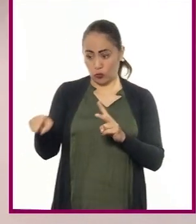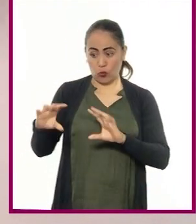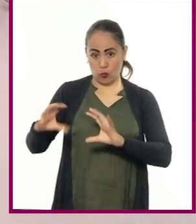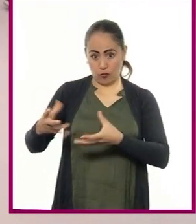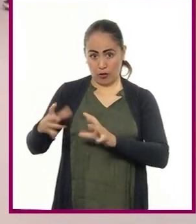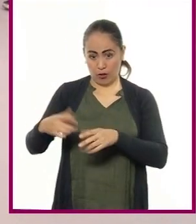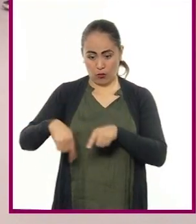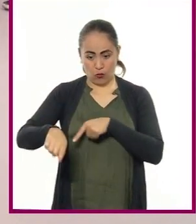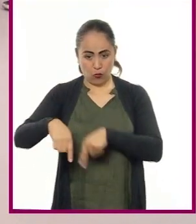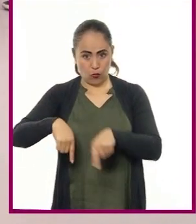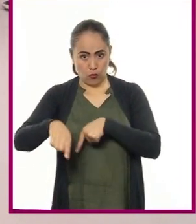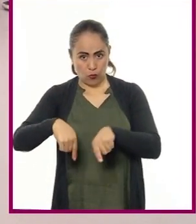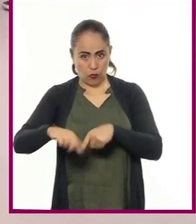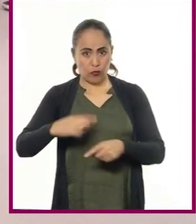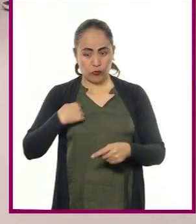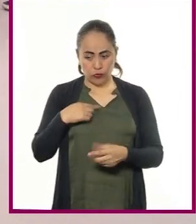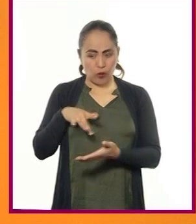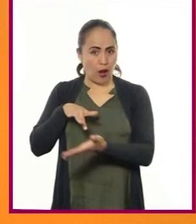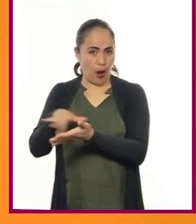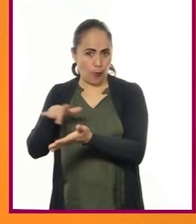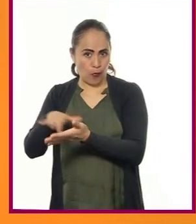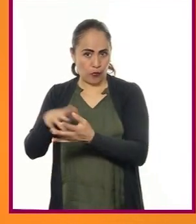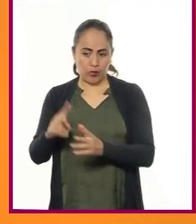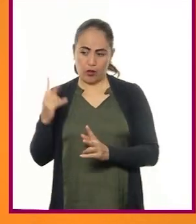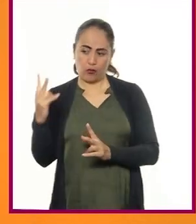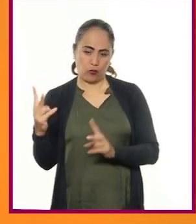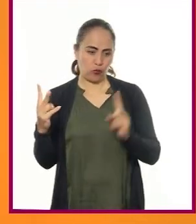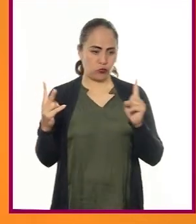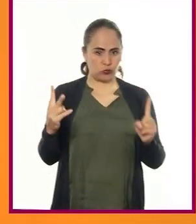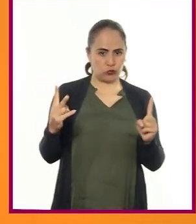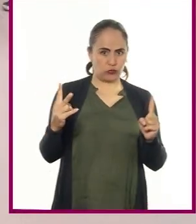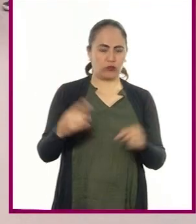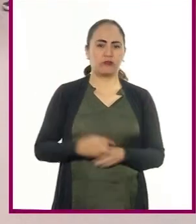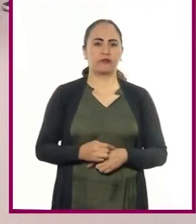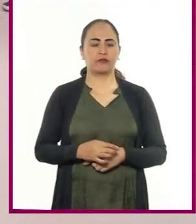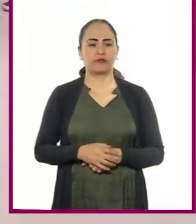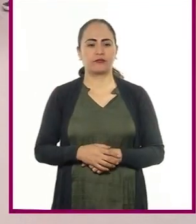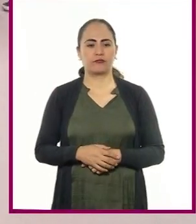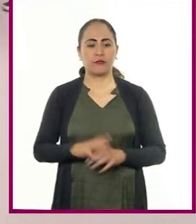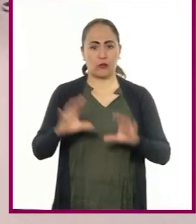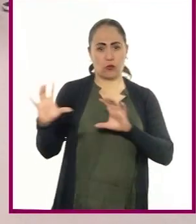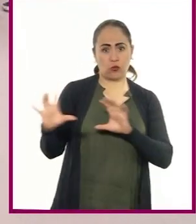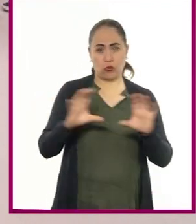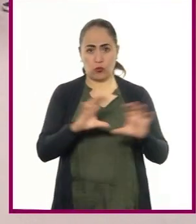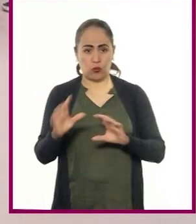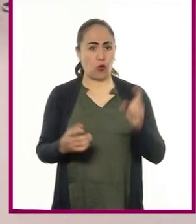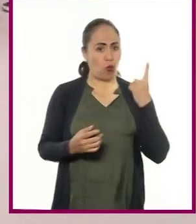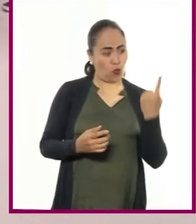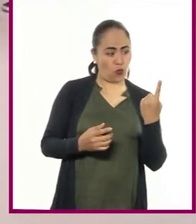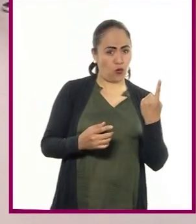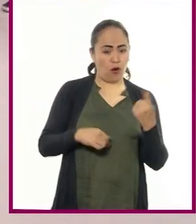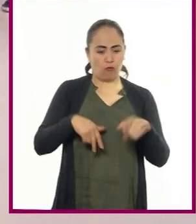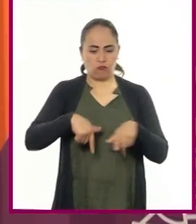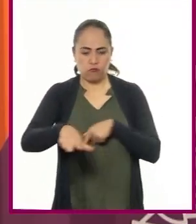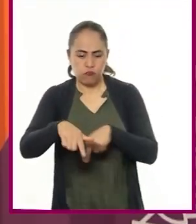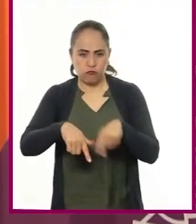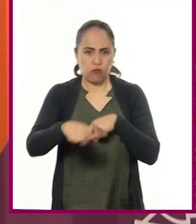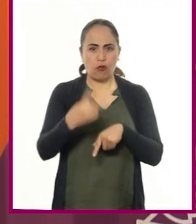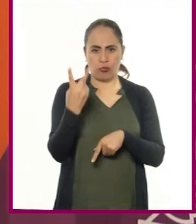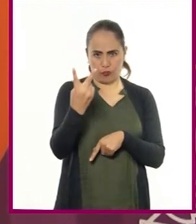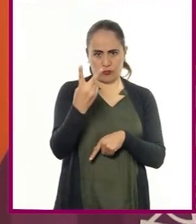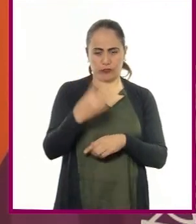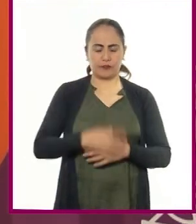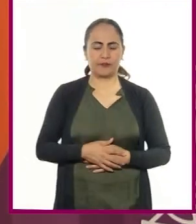tiene la posesión del balón, yo la voy a ayudar contra Daniel. El que defiende siempre va a ser uno. Así es. Y el que ataca siempre van siempre a ser van dos. Siempre van a ser dos. Bien.